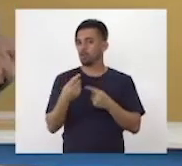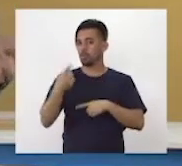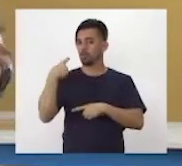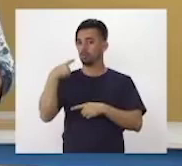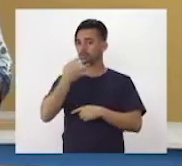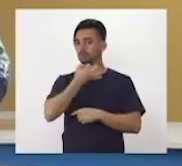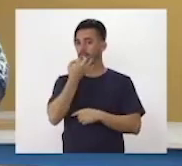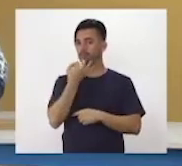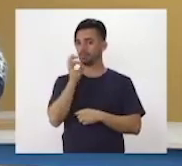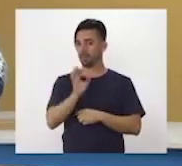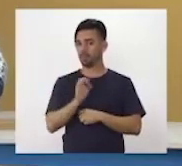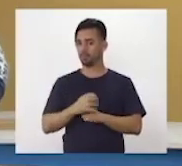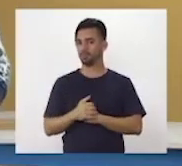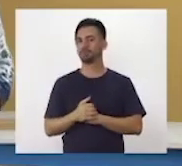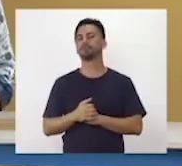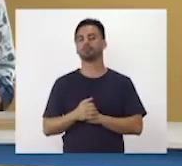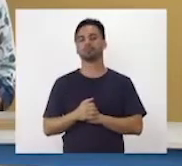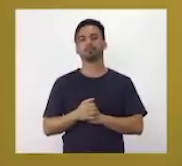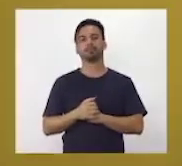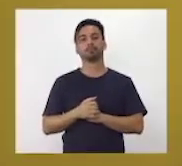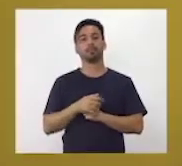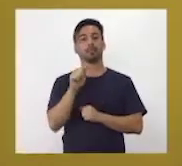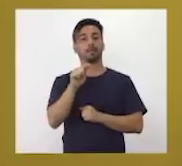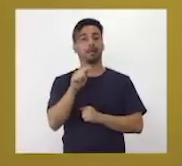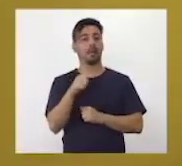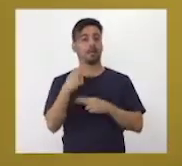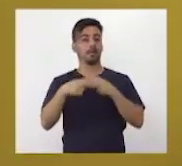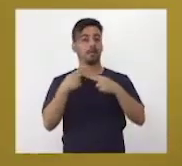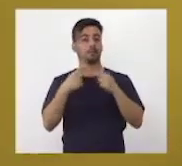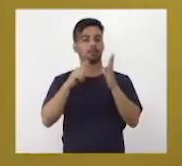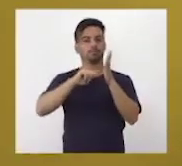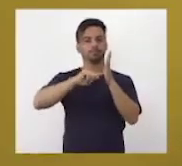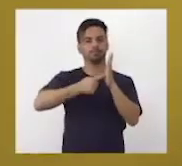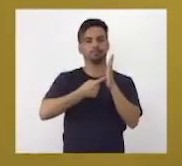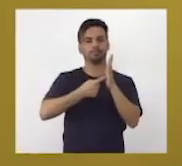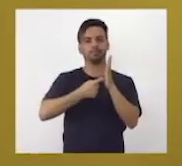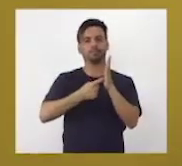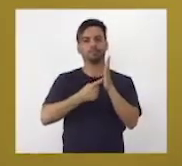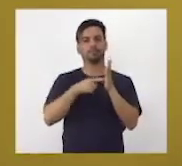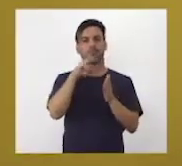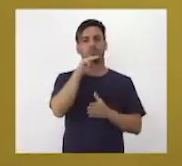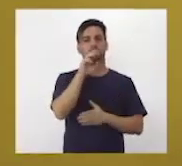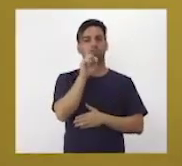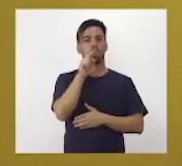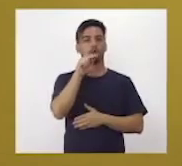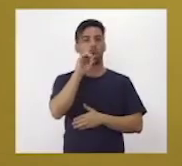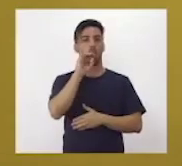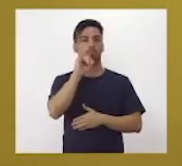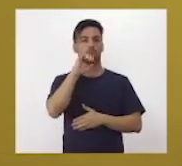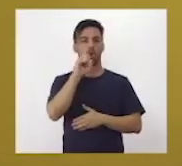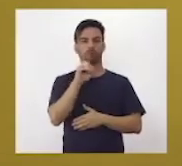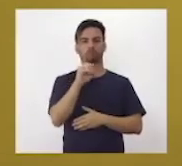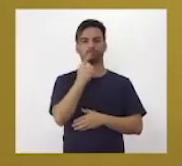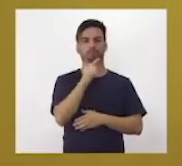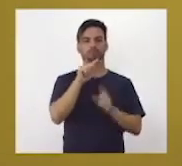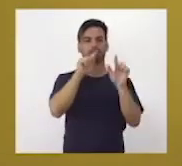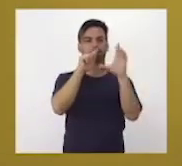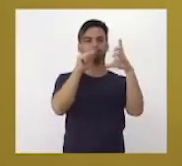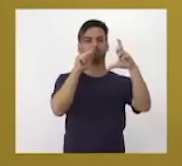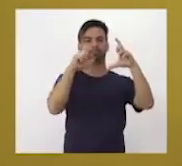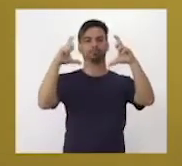muy parecido a lo que acabamos de hacer? Pues vamos entonces a multiplicar el monomio por